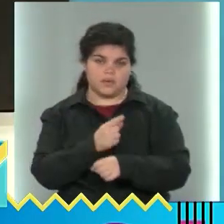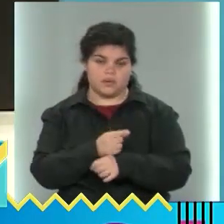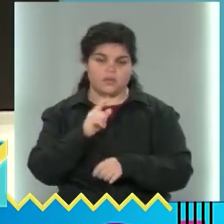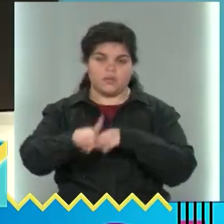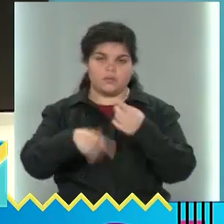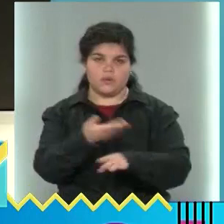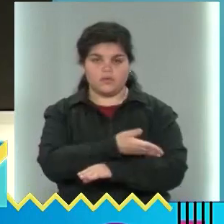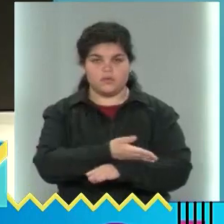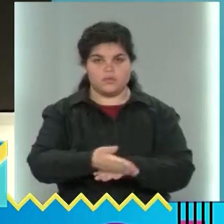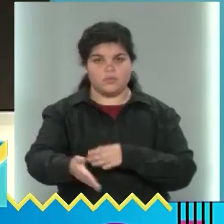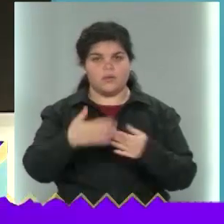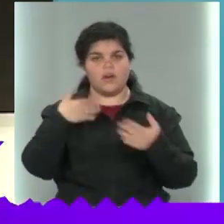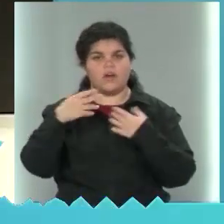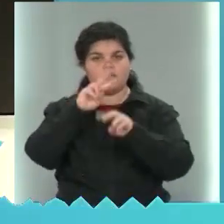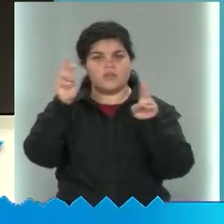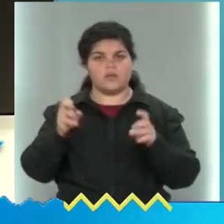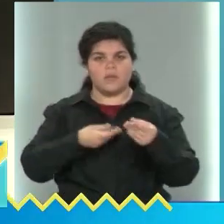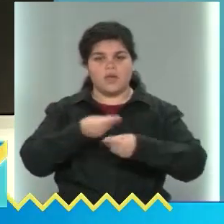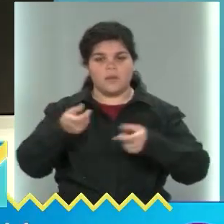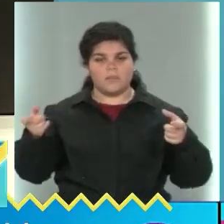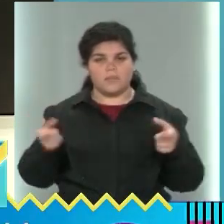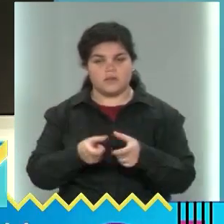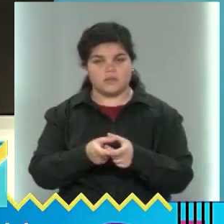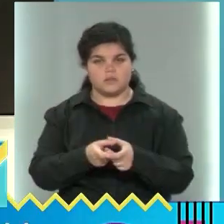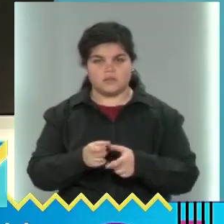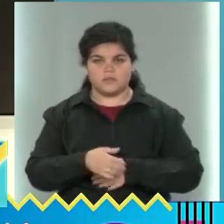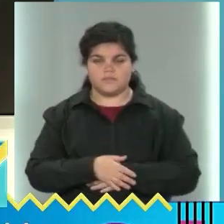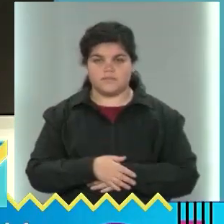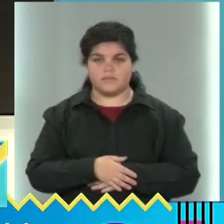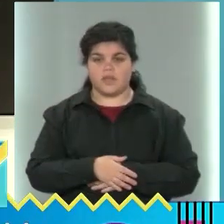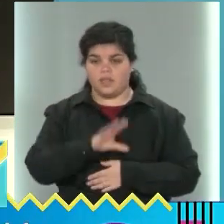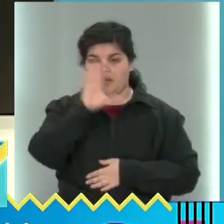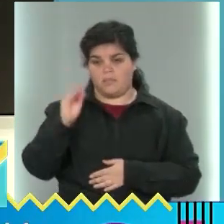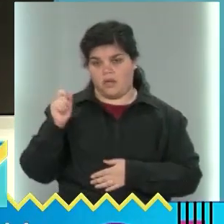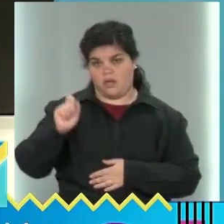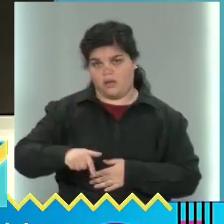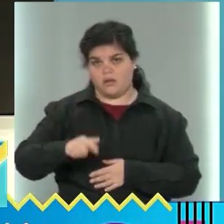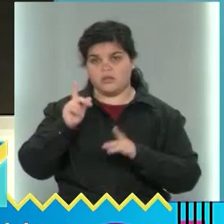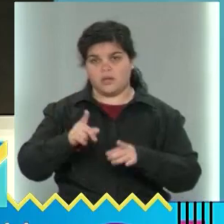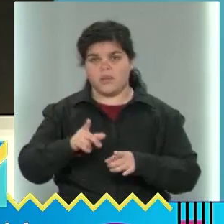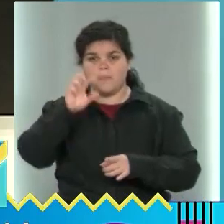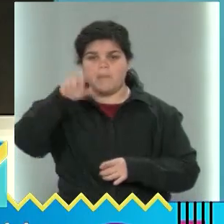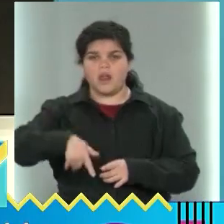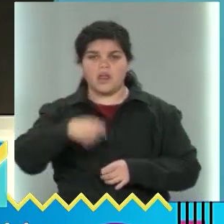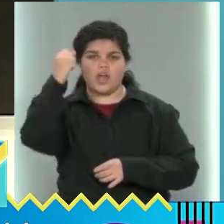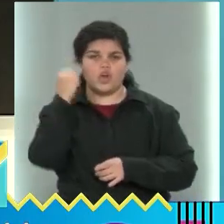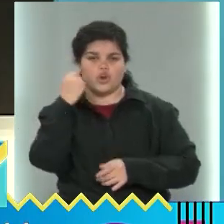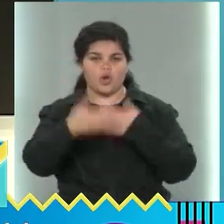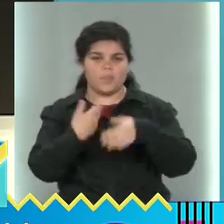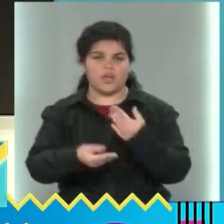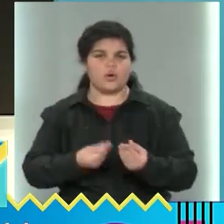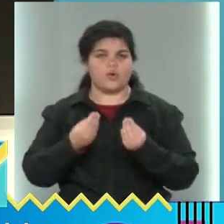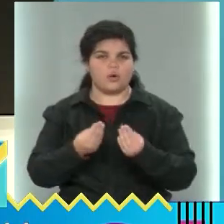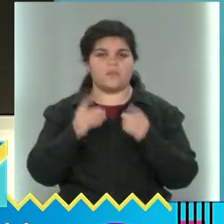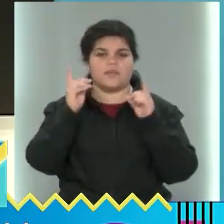continuar hablando acerca de las pymes, ¿sí? Las pequeñas y medianas empresas de nuestro país y por supuesto la política económica y un tema